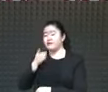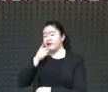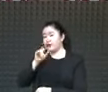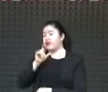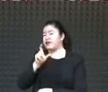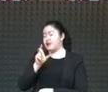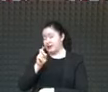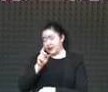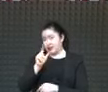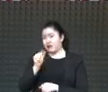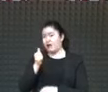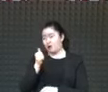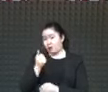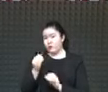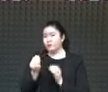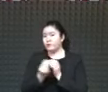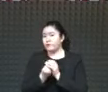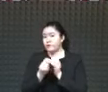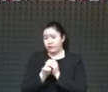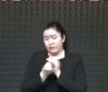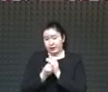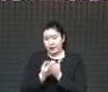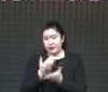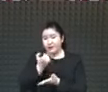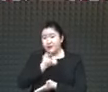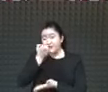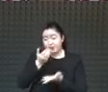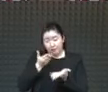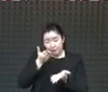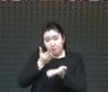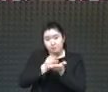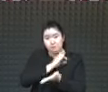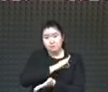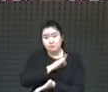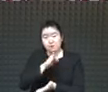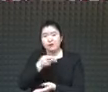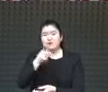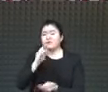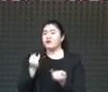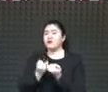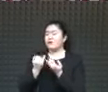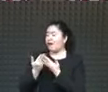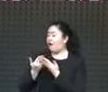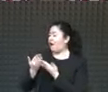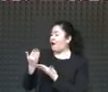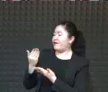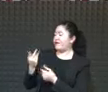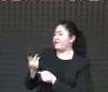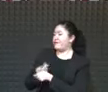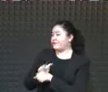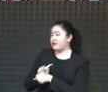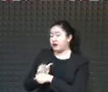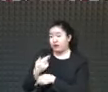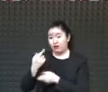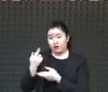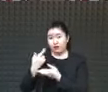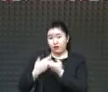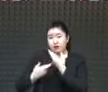a clases presenciales. No obstante, como sucedió en la ocasión anterior, menciona que este regreso va a